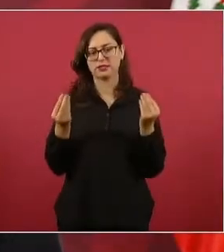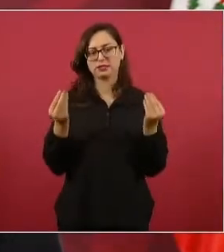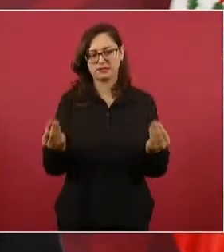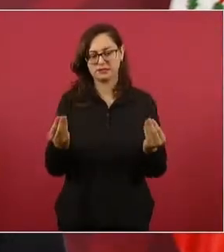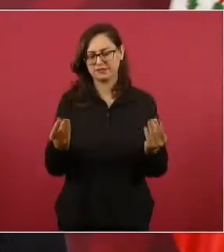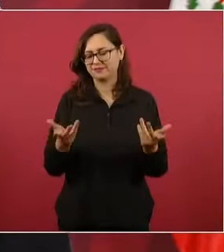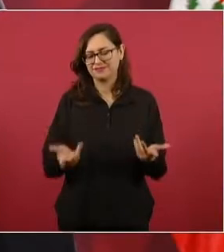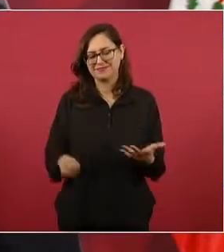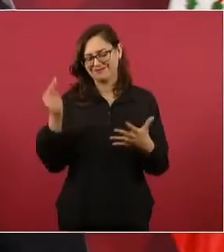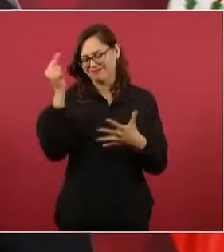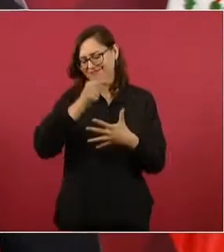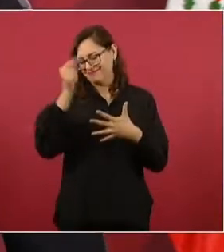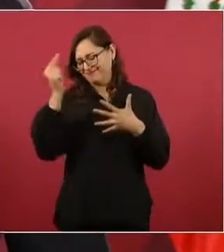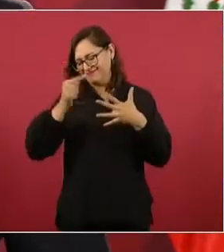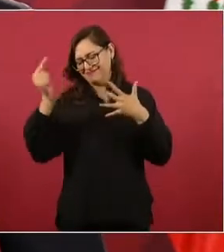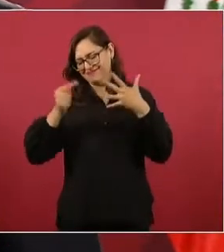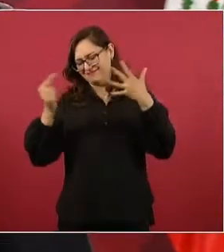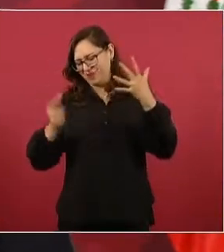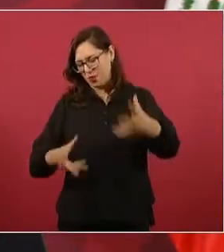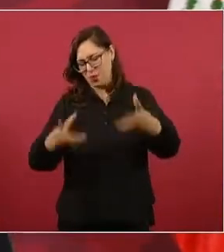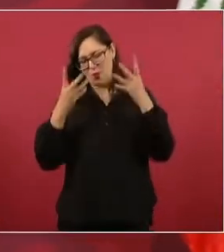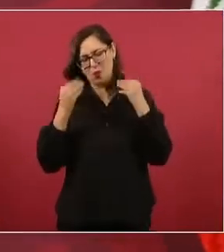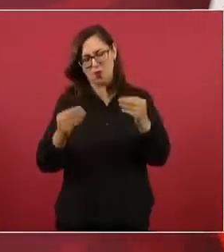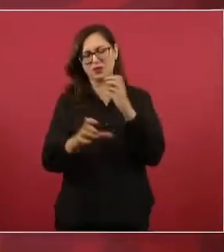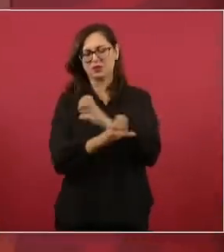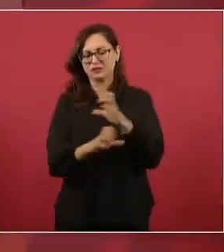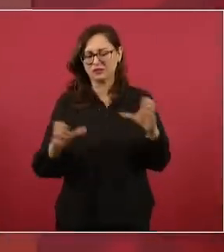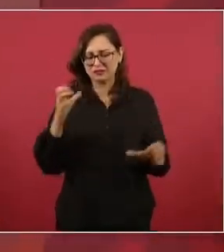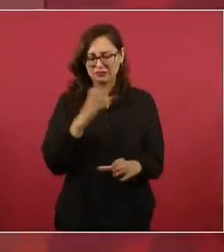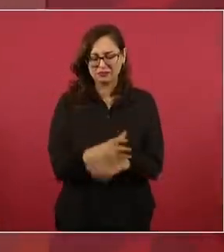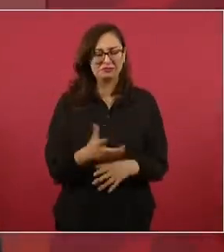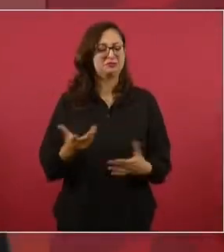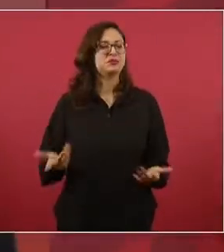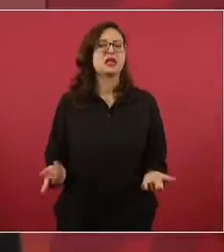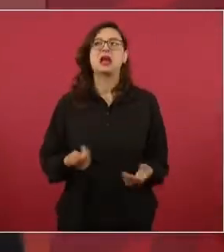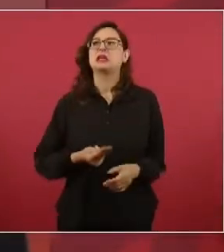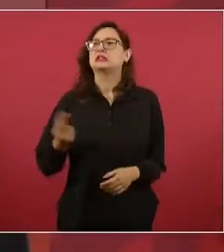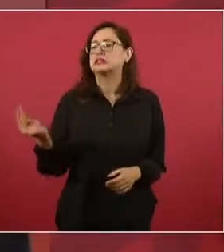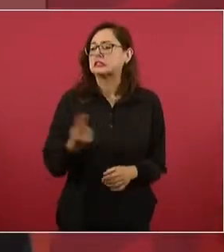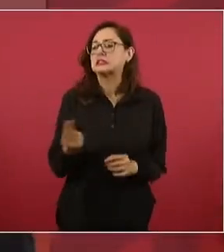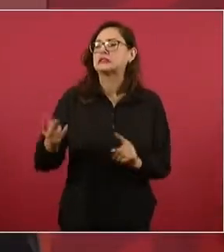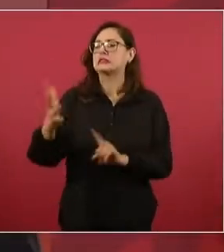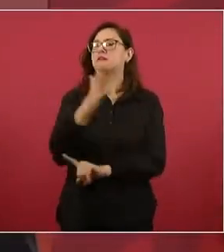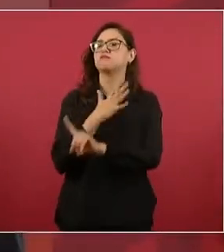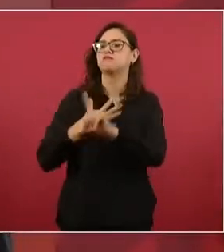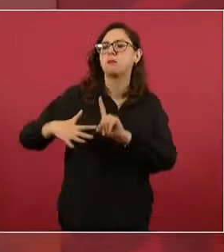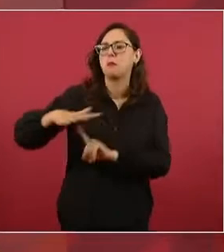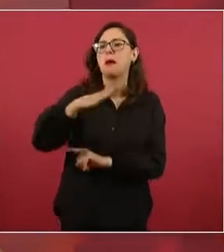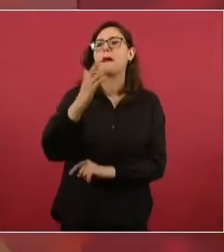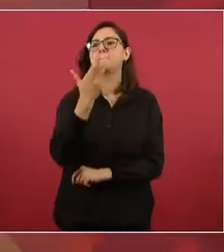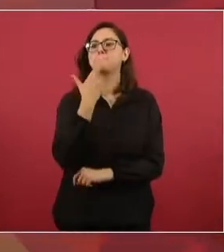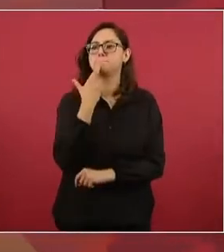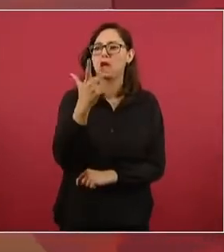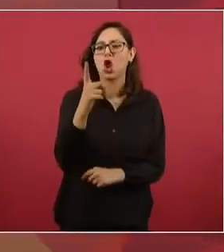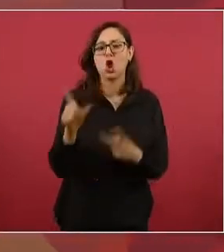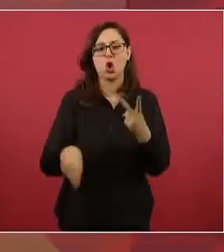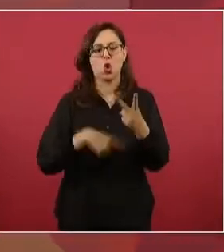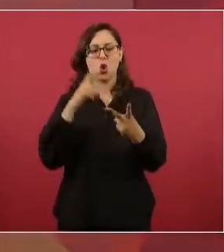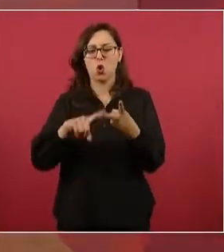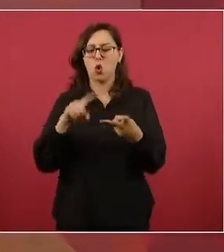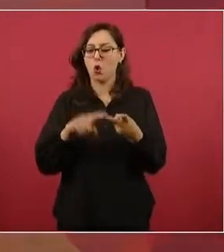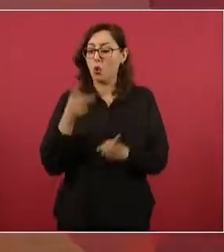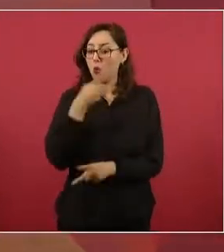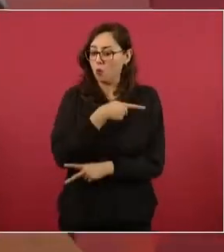Tiene que ver con lograr una sociedad mejor, tiene que ver con el combate a la